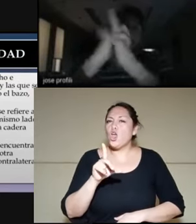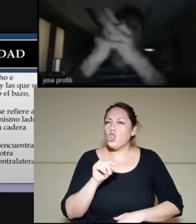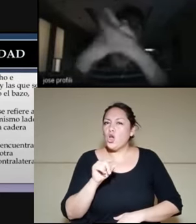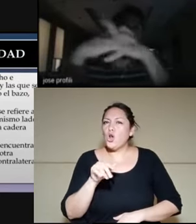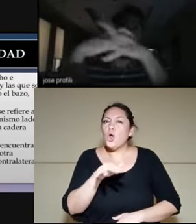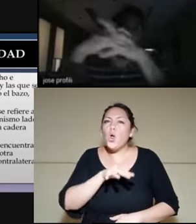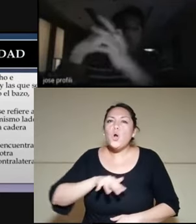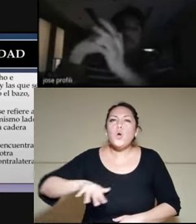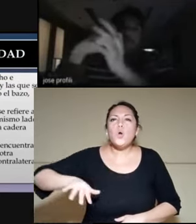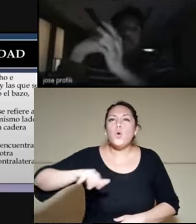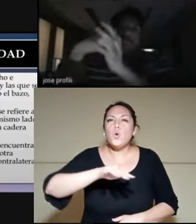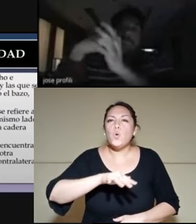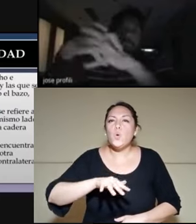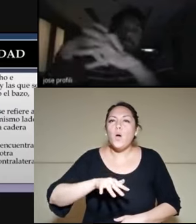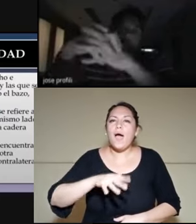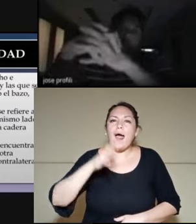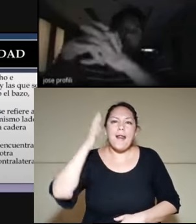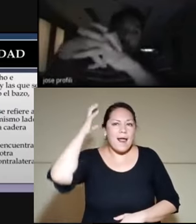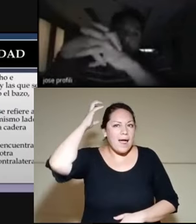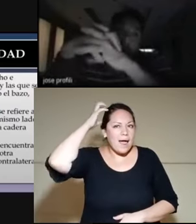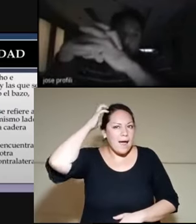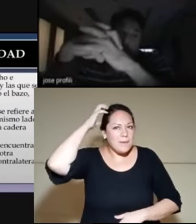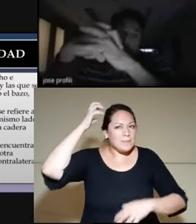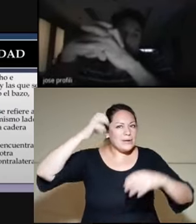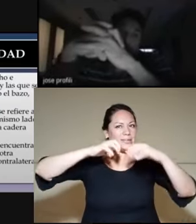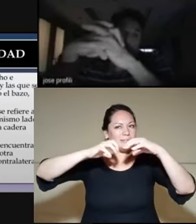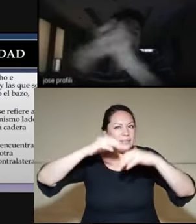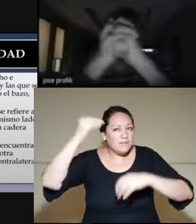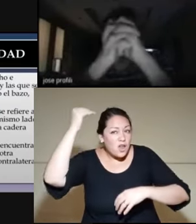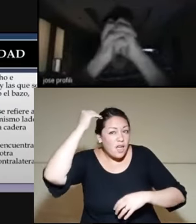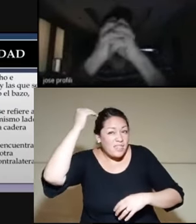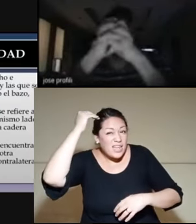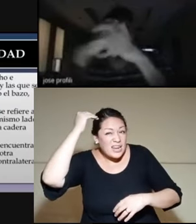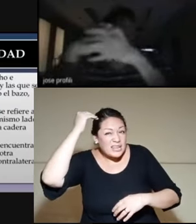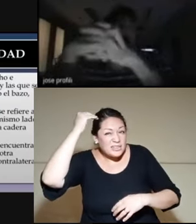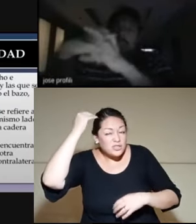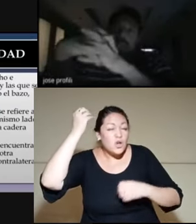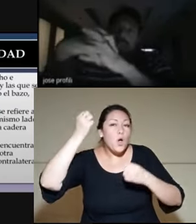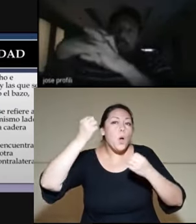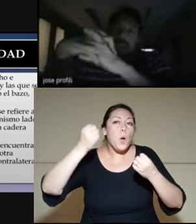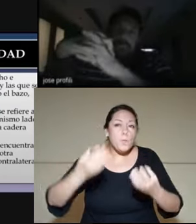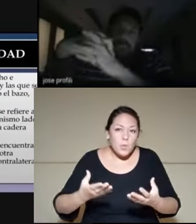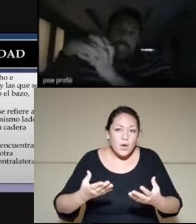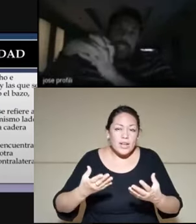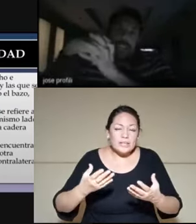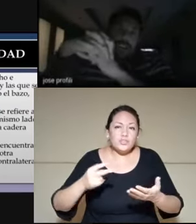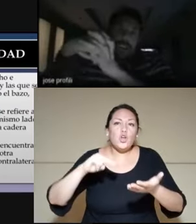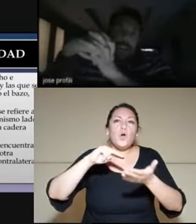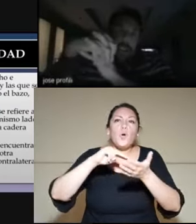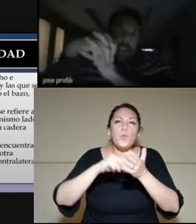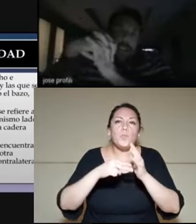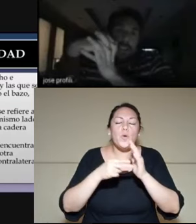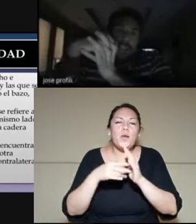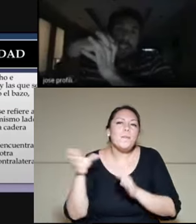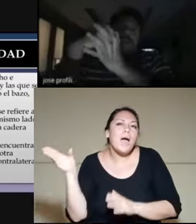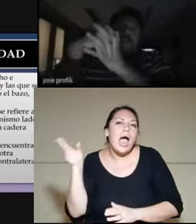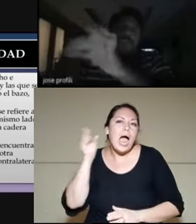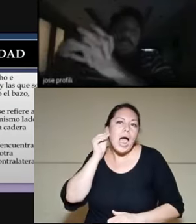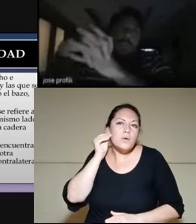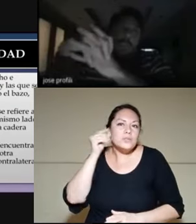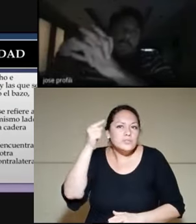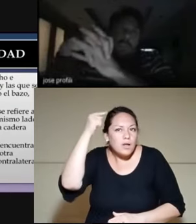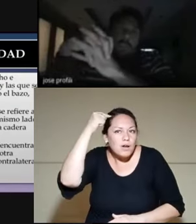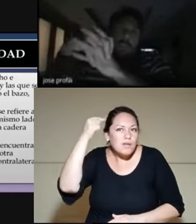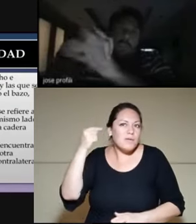una afectación en la zona derecha de su cerebro, por lo tanto, la afectación de